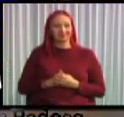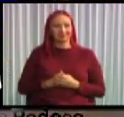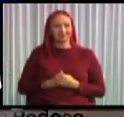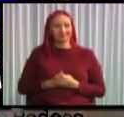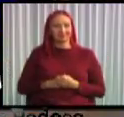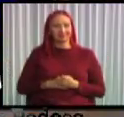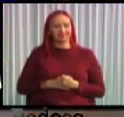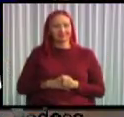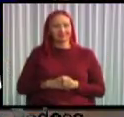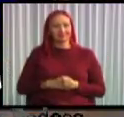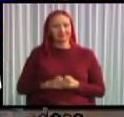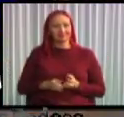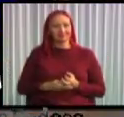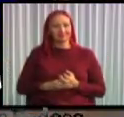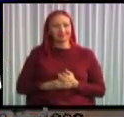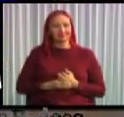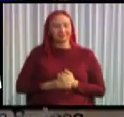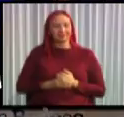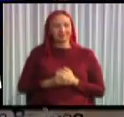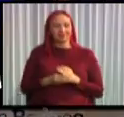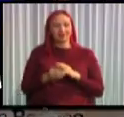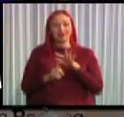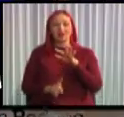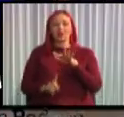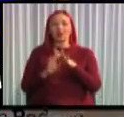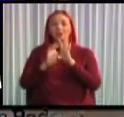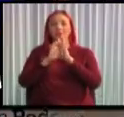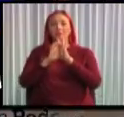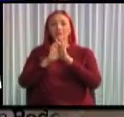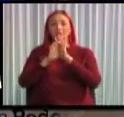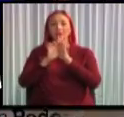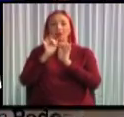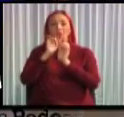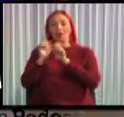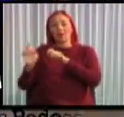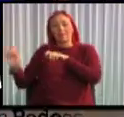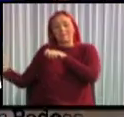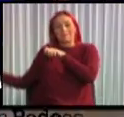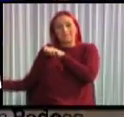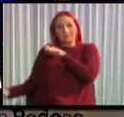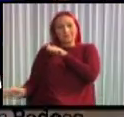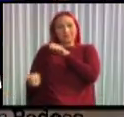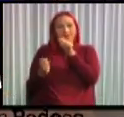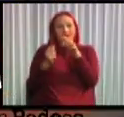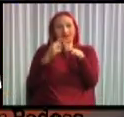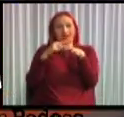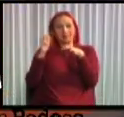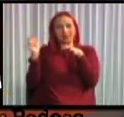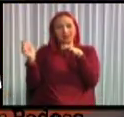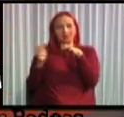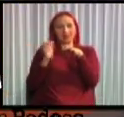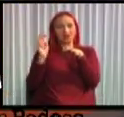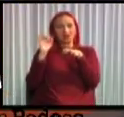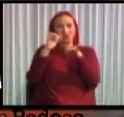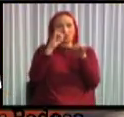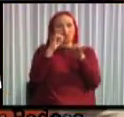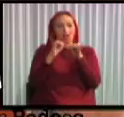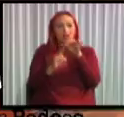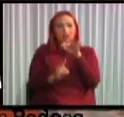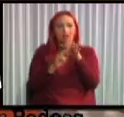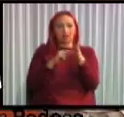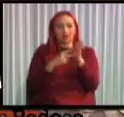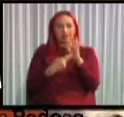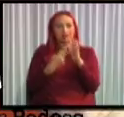Darle al puro. Era levantar un... Era como el base. Levantar un palito y pegarle y correr allá a una base.